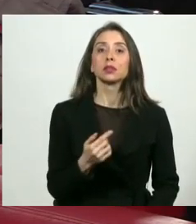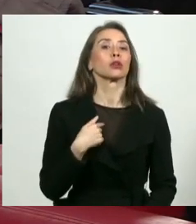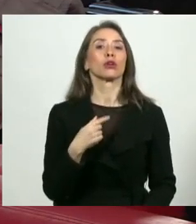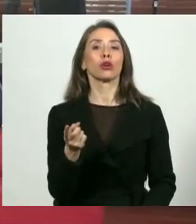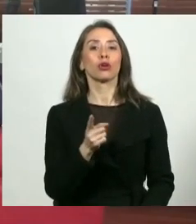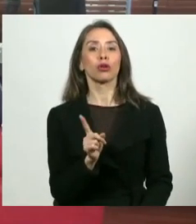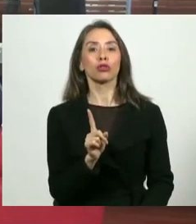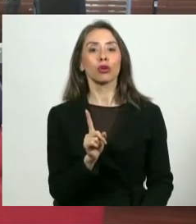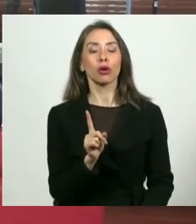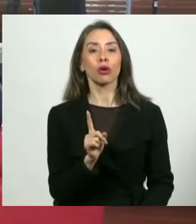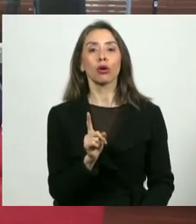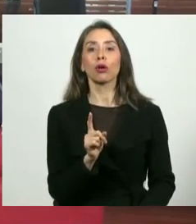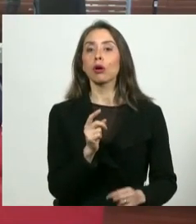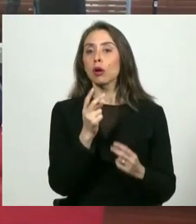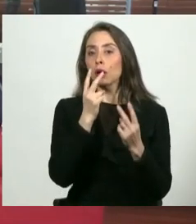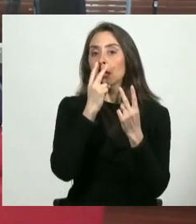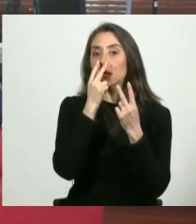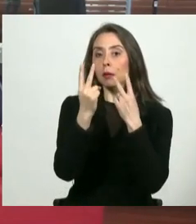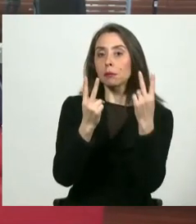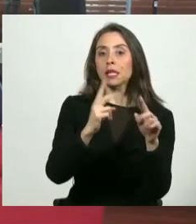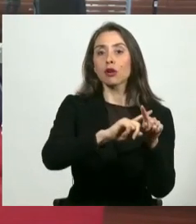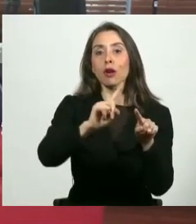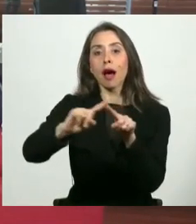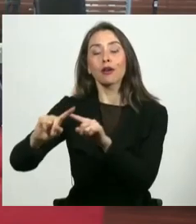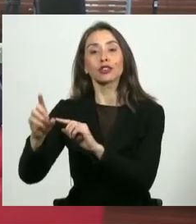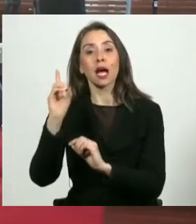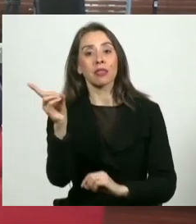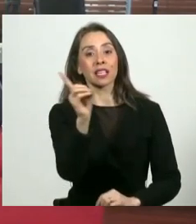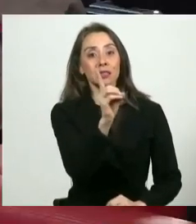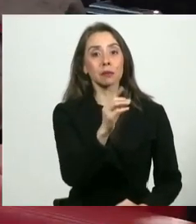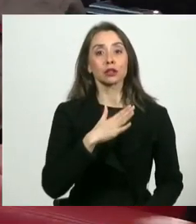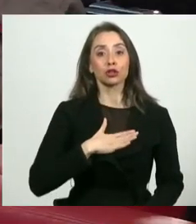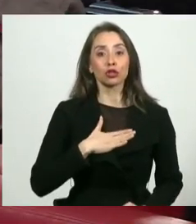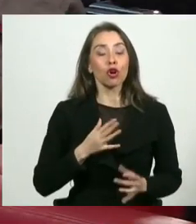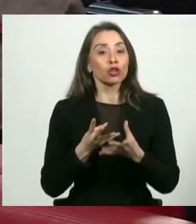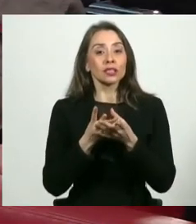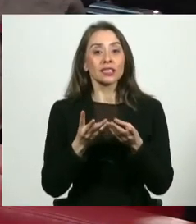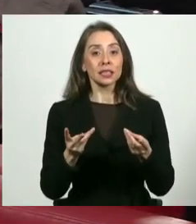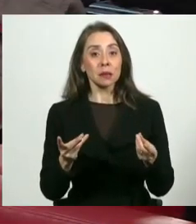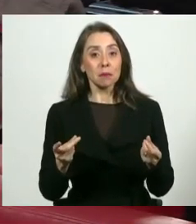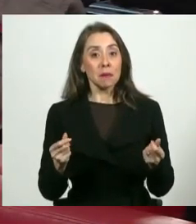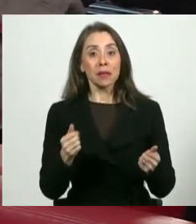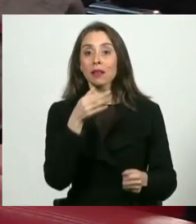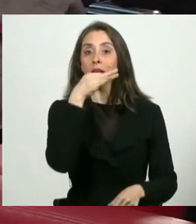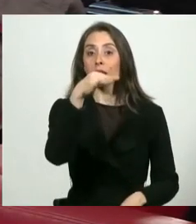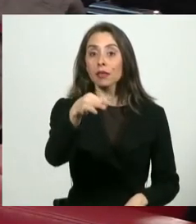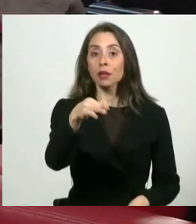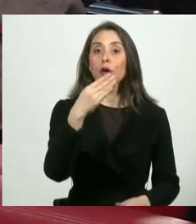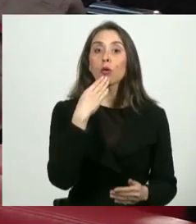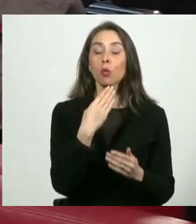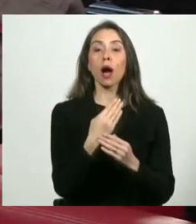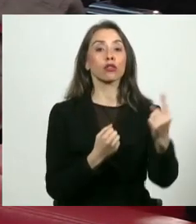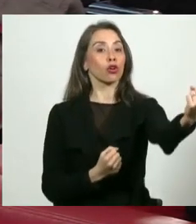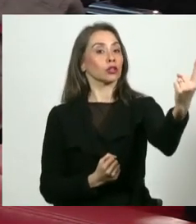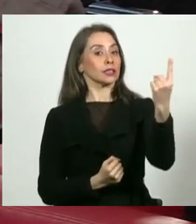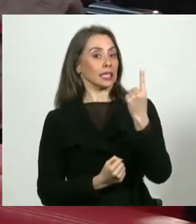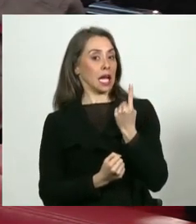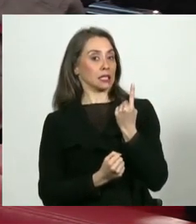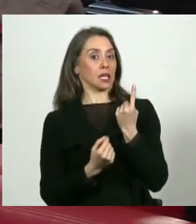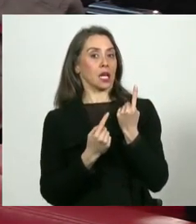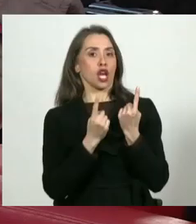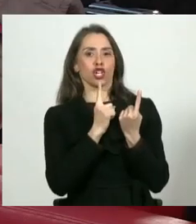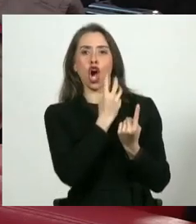estoy mirando despectivamente las otras discapacidades. Estoy simplemente diciendo que cuando se acerquen a uno no